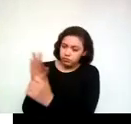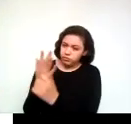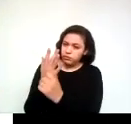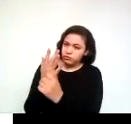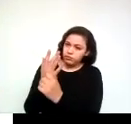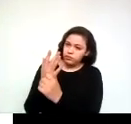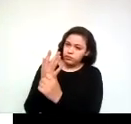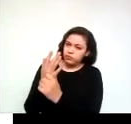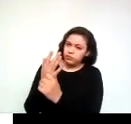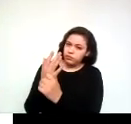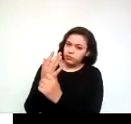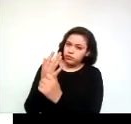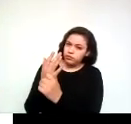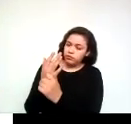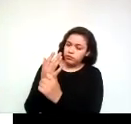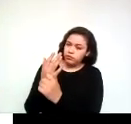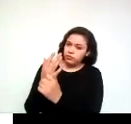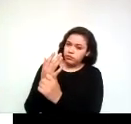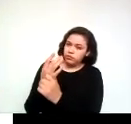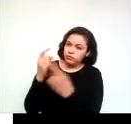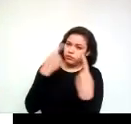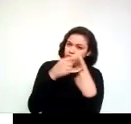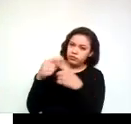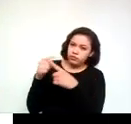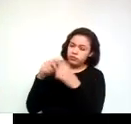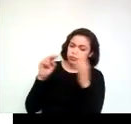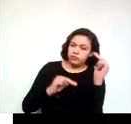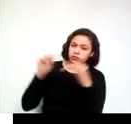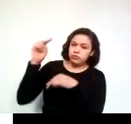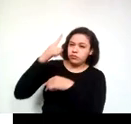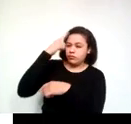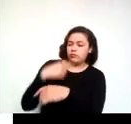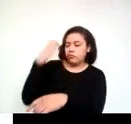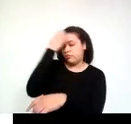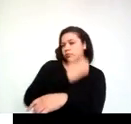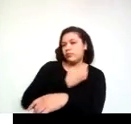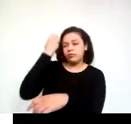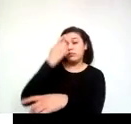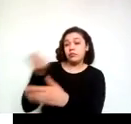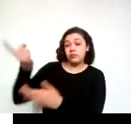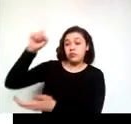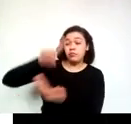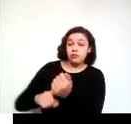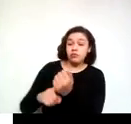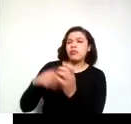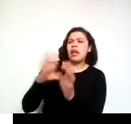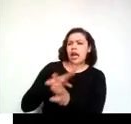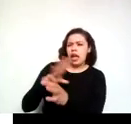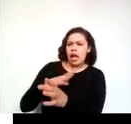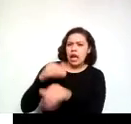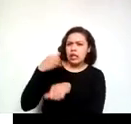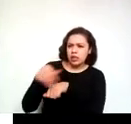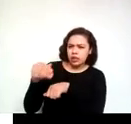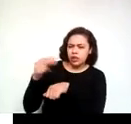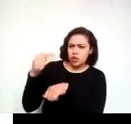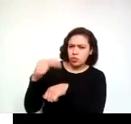o nos da diferentes categorías que va a evaluar. Dentro de las categorías hay dominios y dentro de los